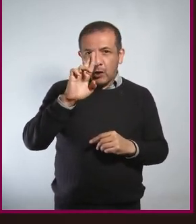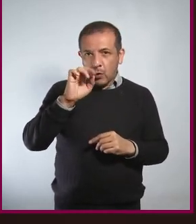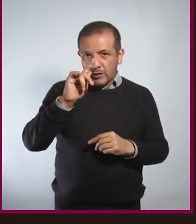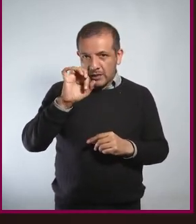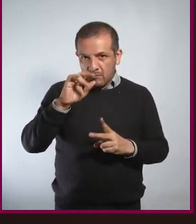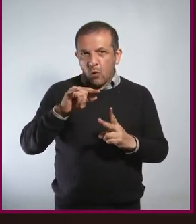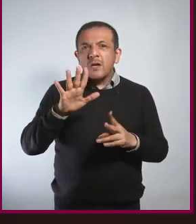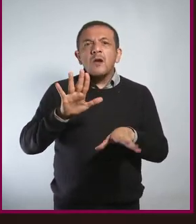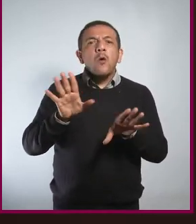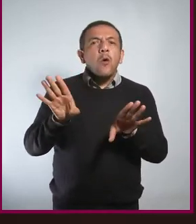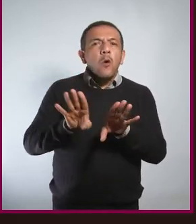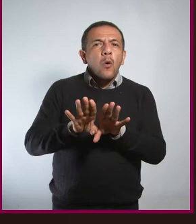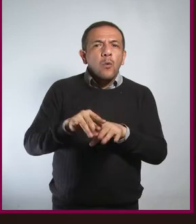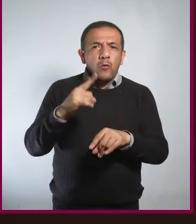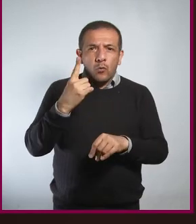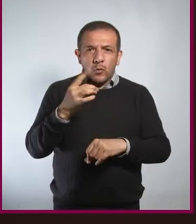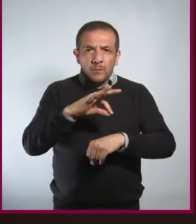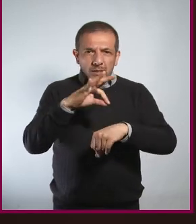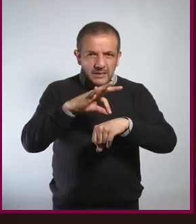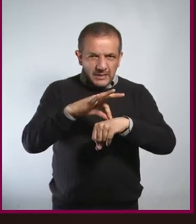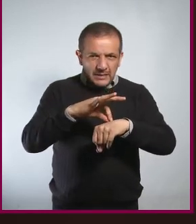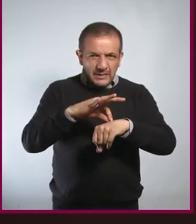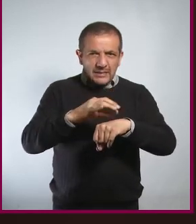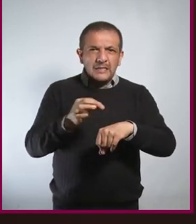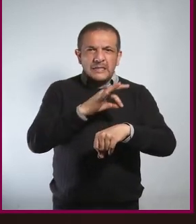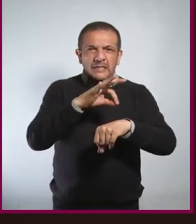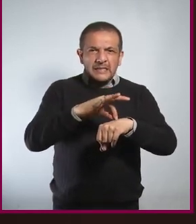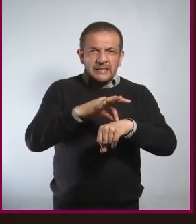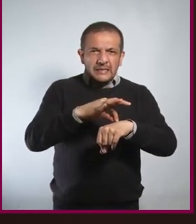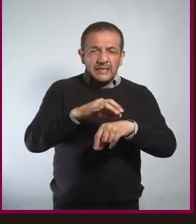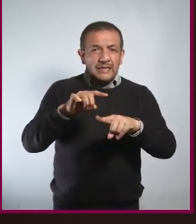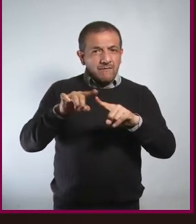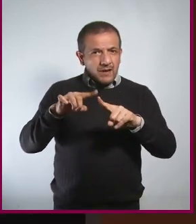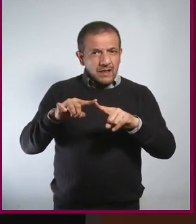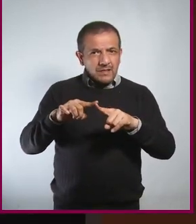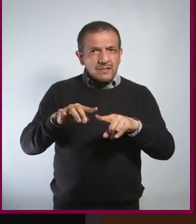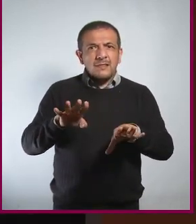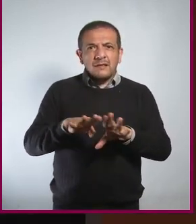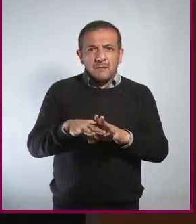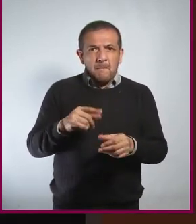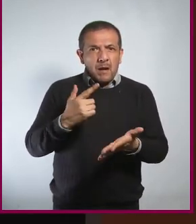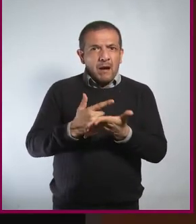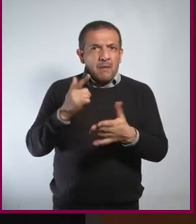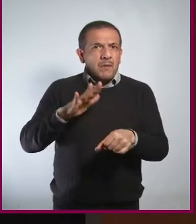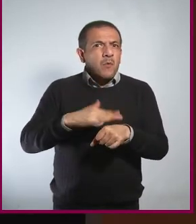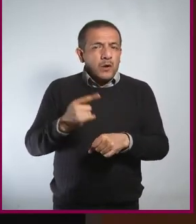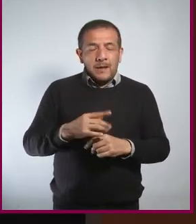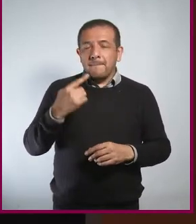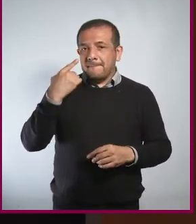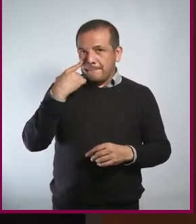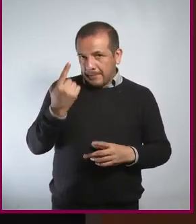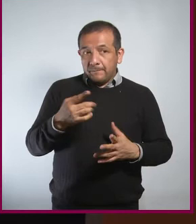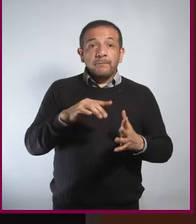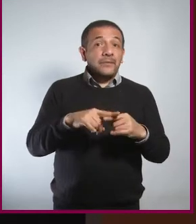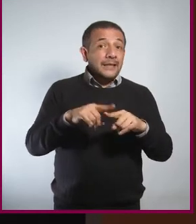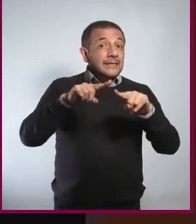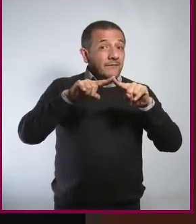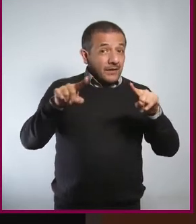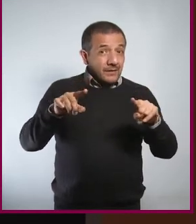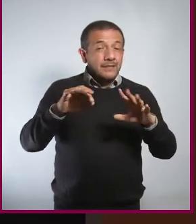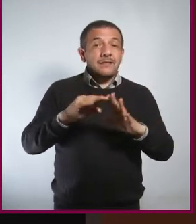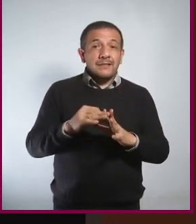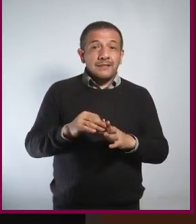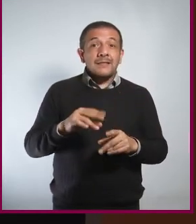puede empeorar si recibe 2 piquetes de mosquito infectado con diferentes serotipos? Básicamente es, digamos, como diferentes